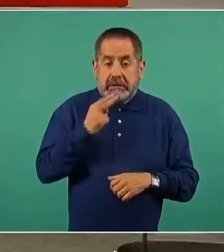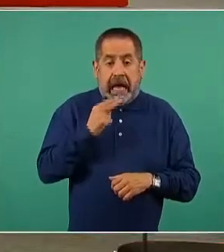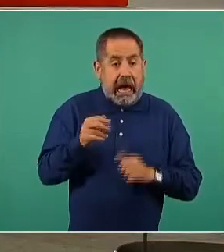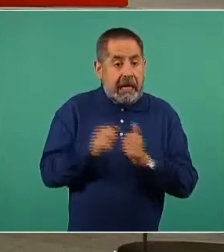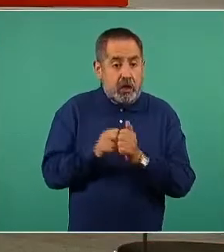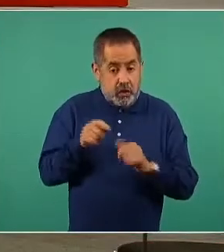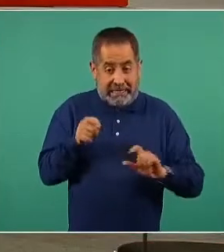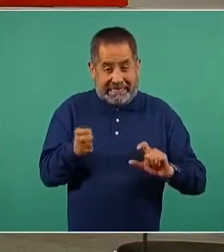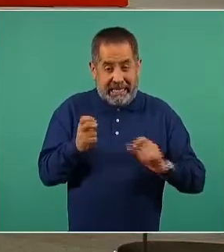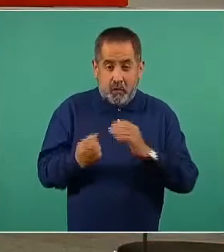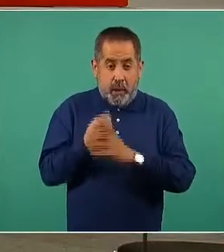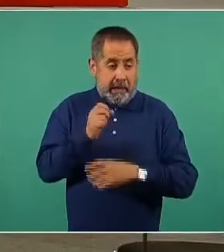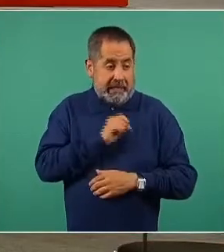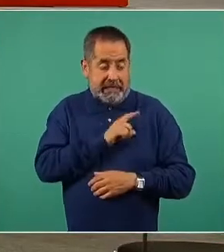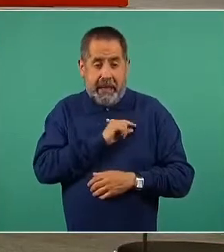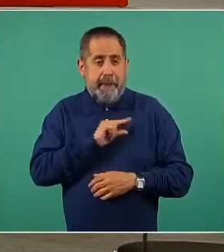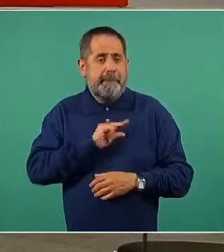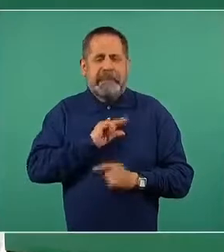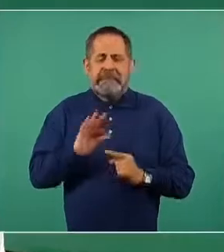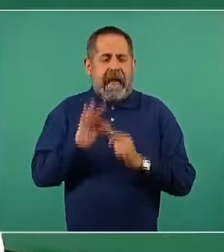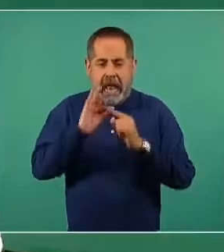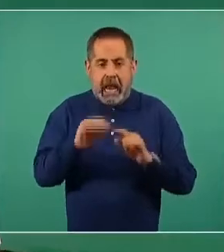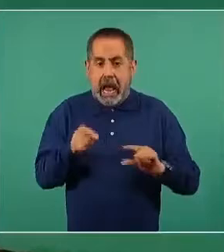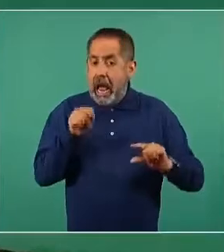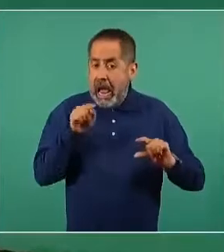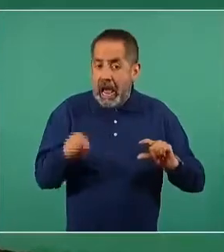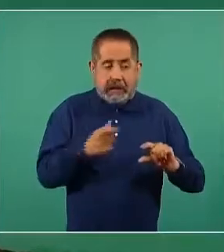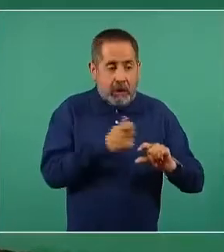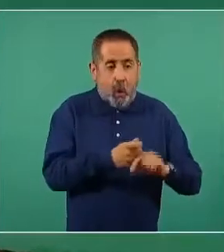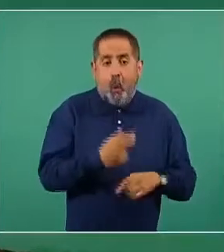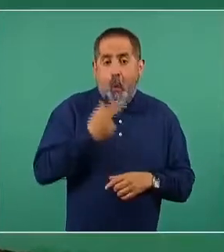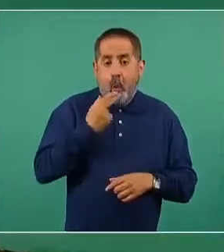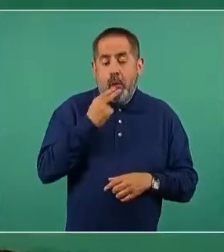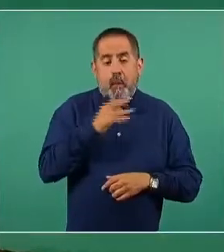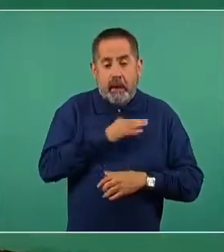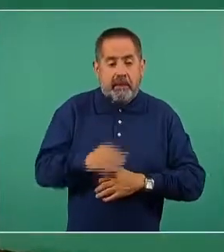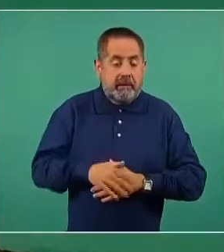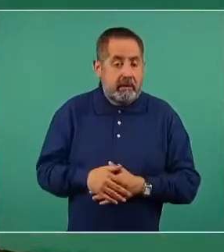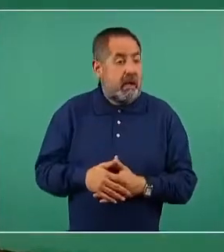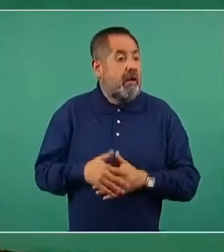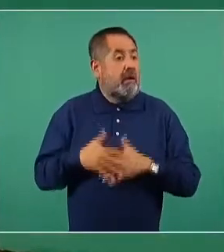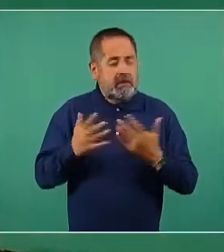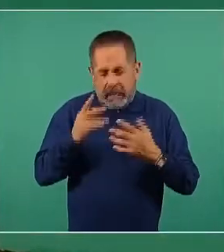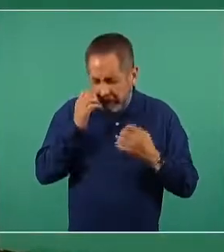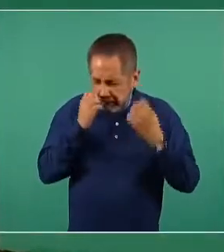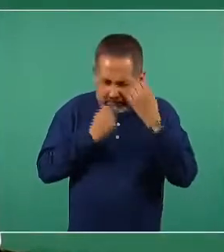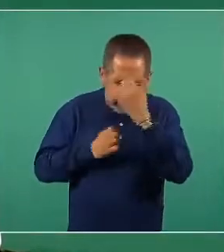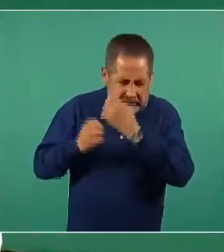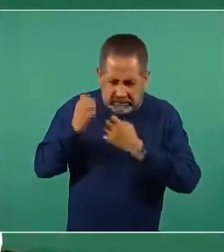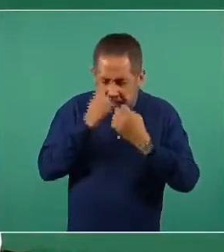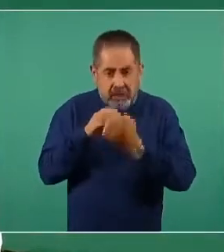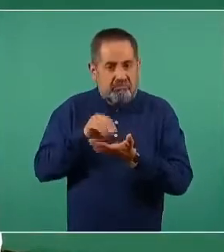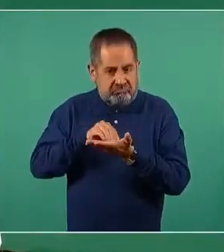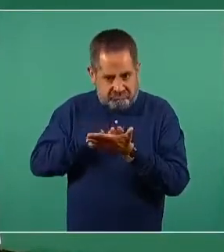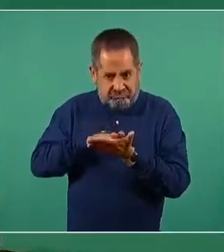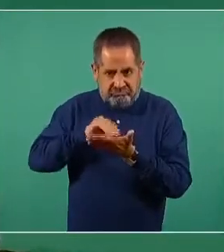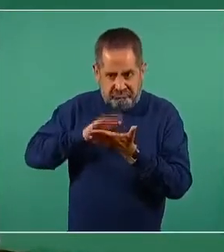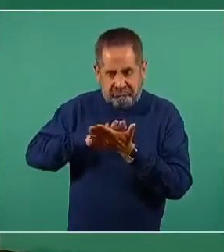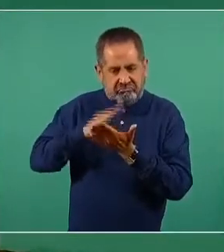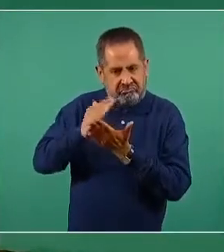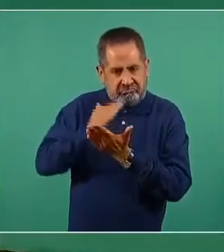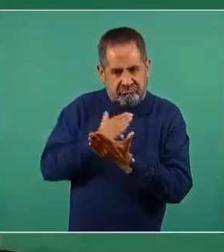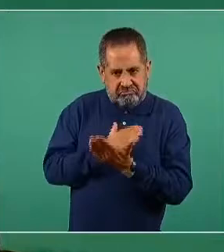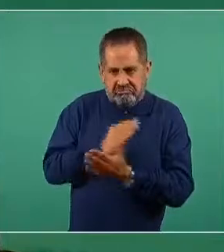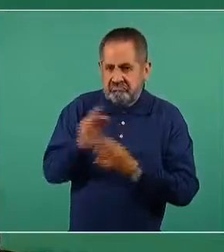las jeringas especiales, vamos a llamarles. Ese procedimiento lo documentamos y en